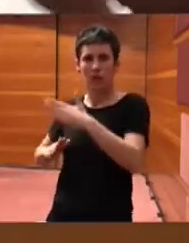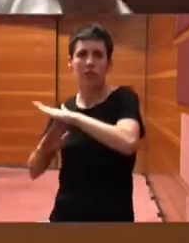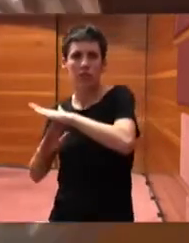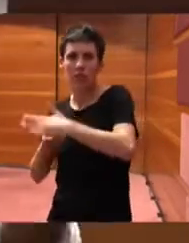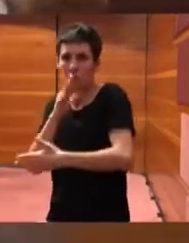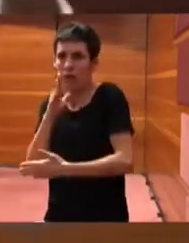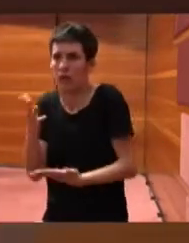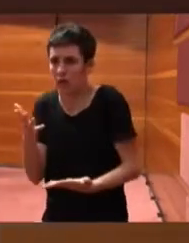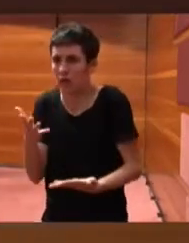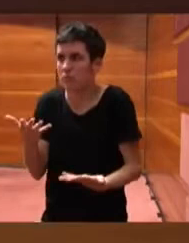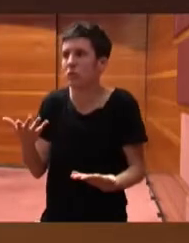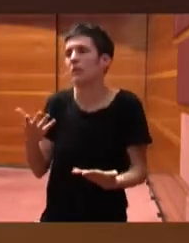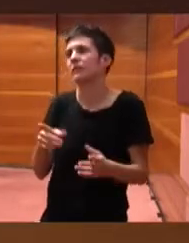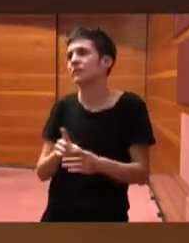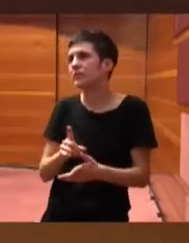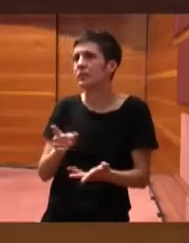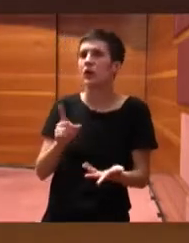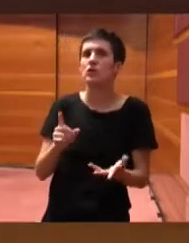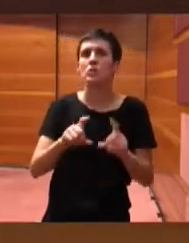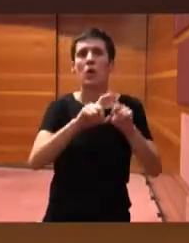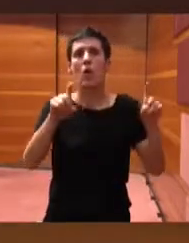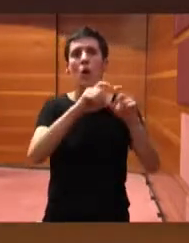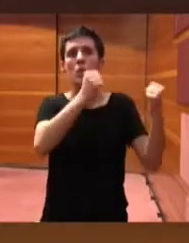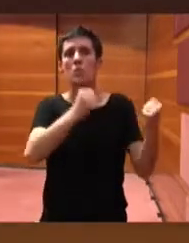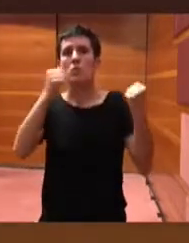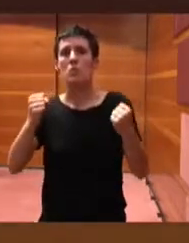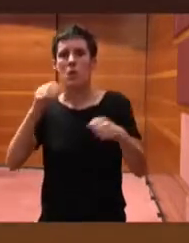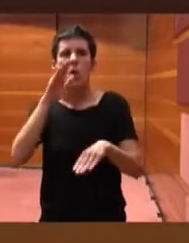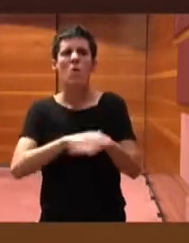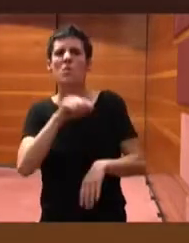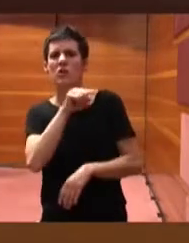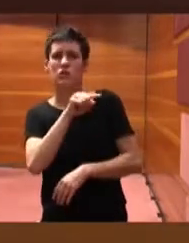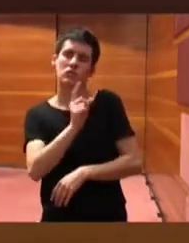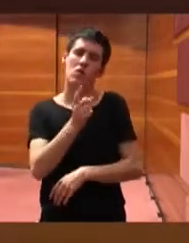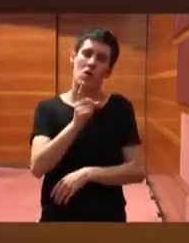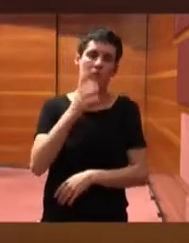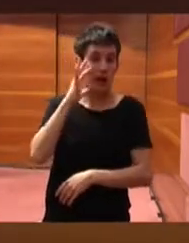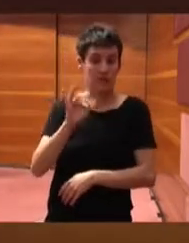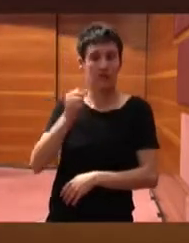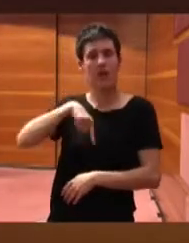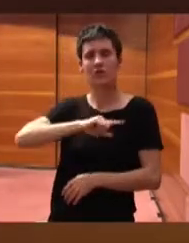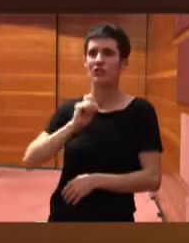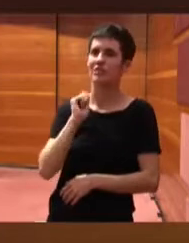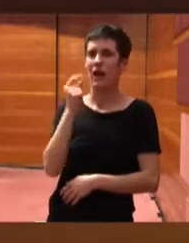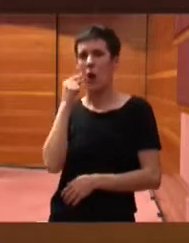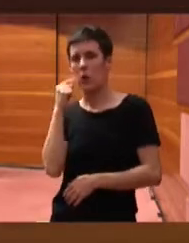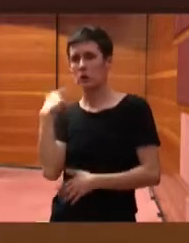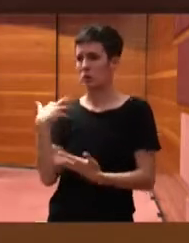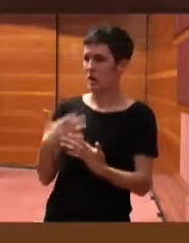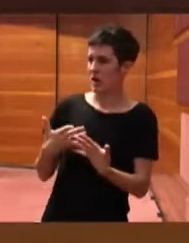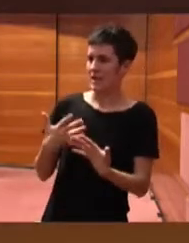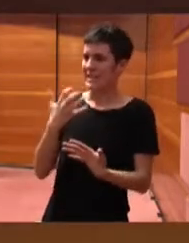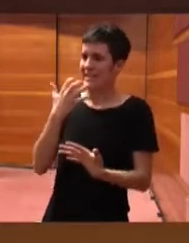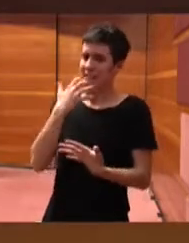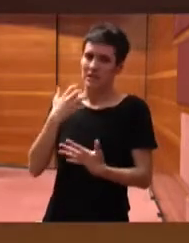de echarnos a las administraciones encima la culpa de todo, pero también es verdad que tenemos tendencia a no trabajar en algo hasta que no nos